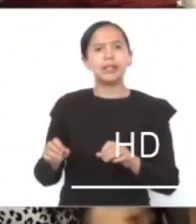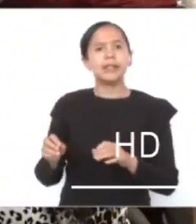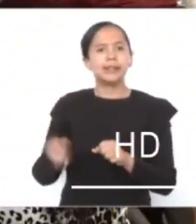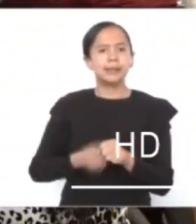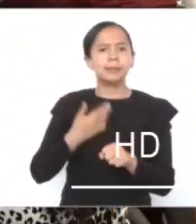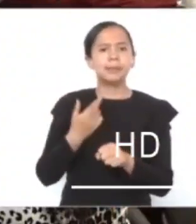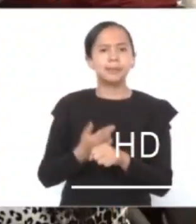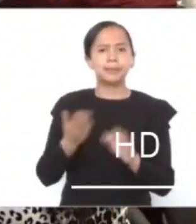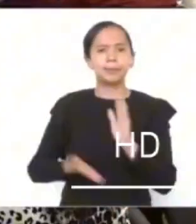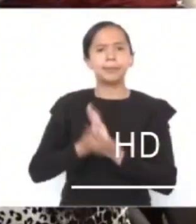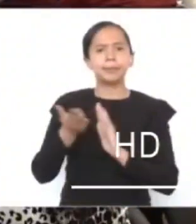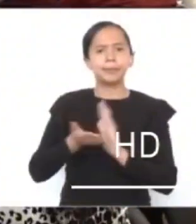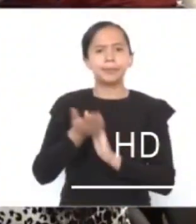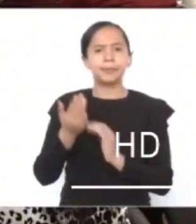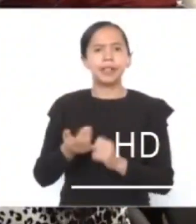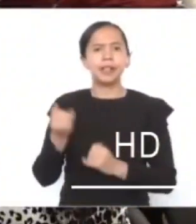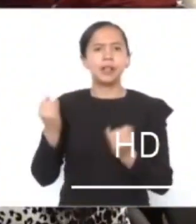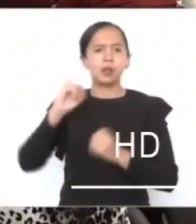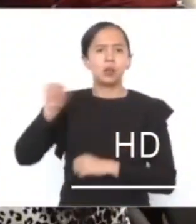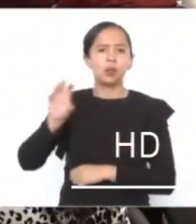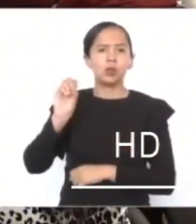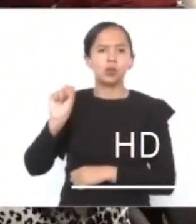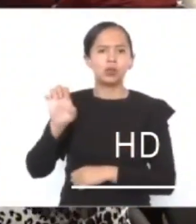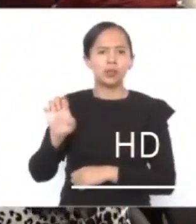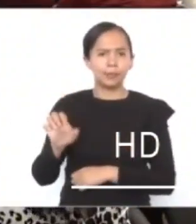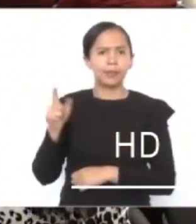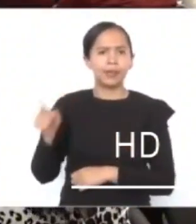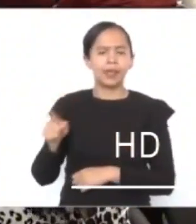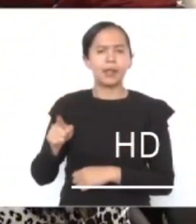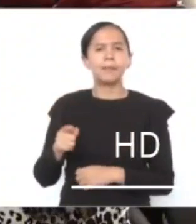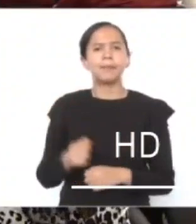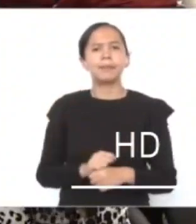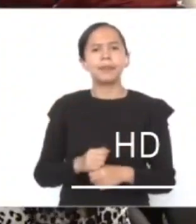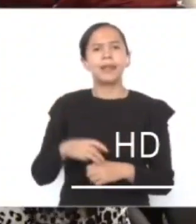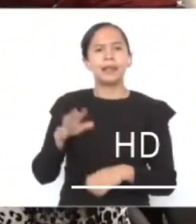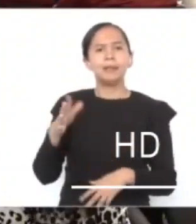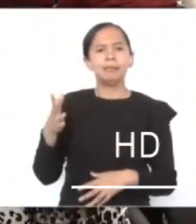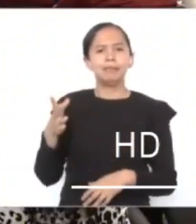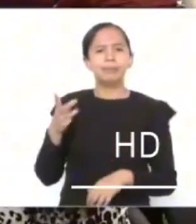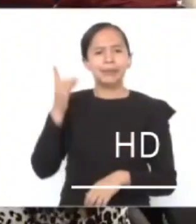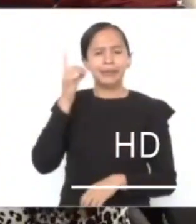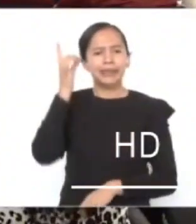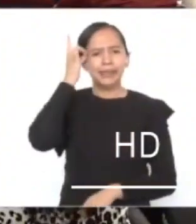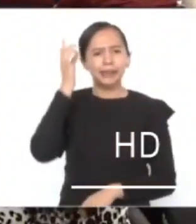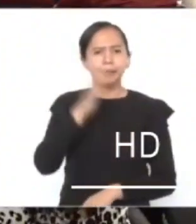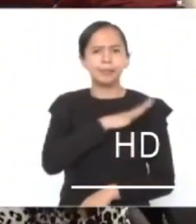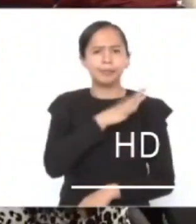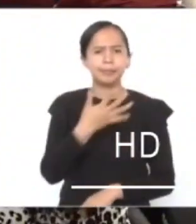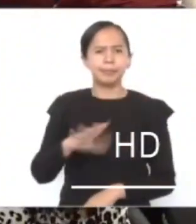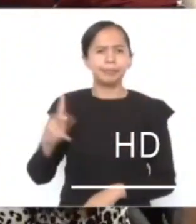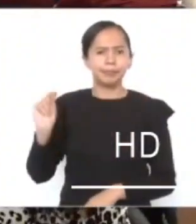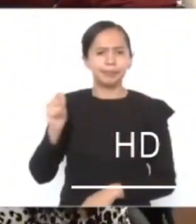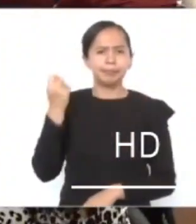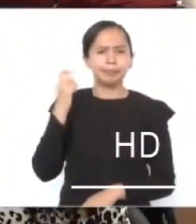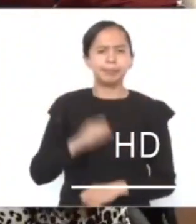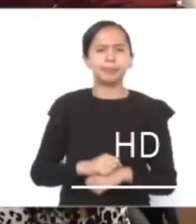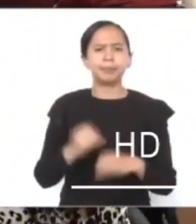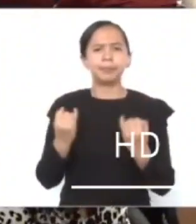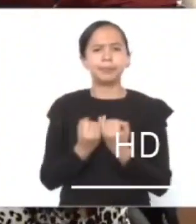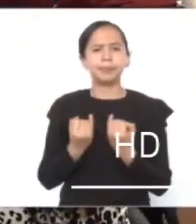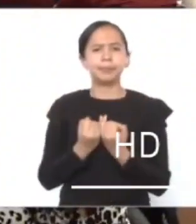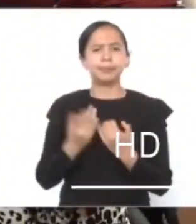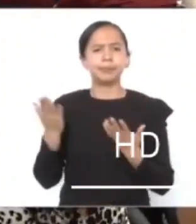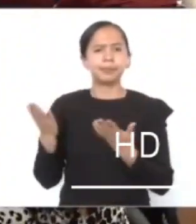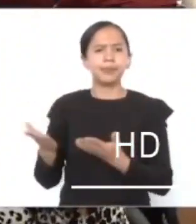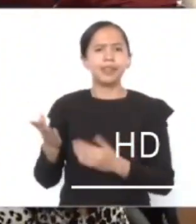y Servicios, doctor José Merino, titular de la Agencia Digital de Innovación Pública, licenciado Javier Emiliano González del Villar, director